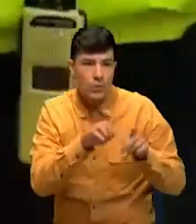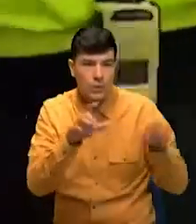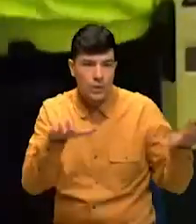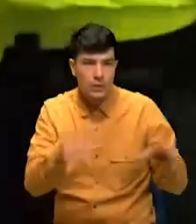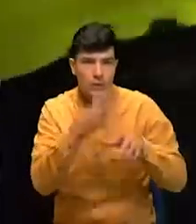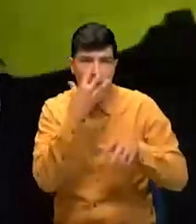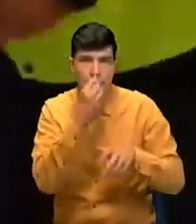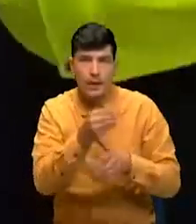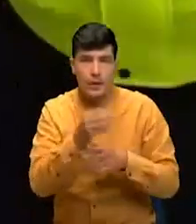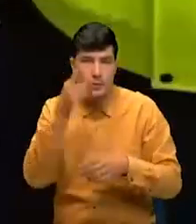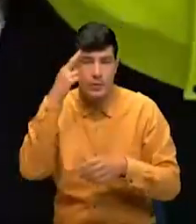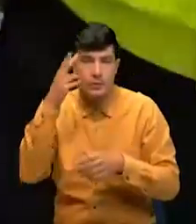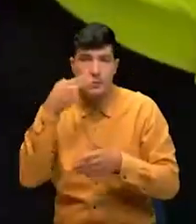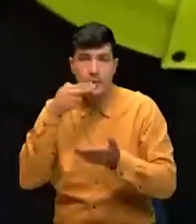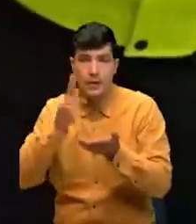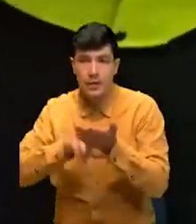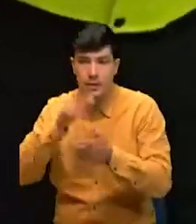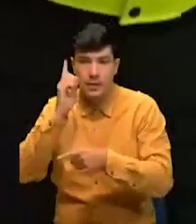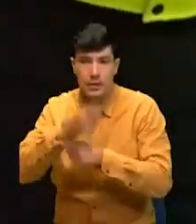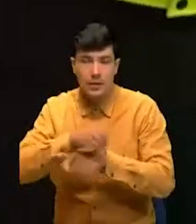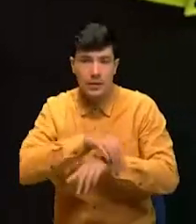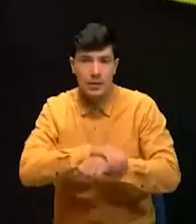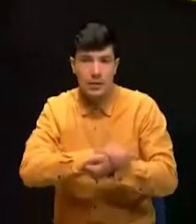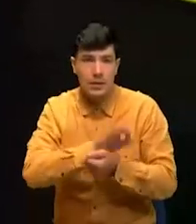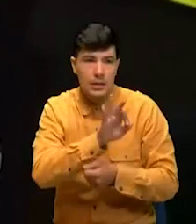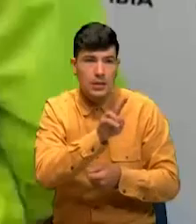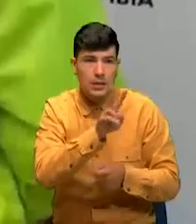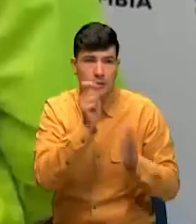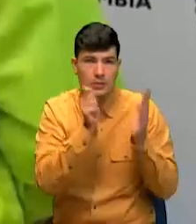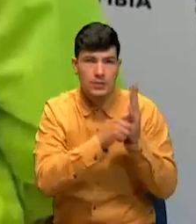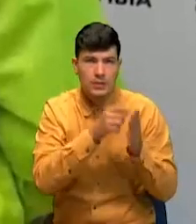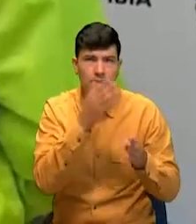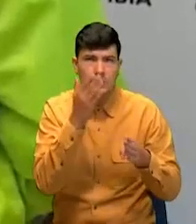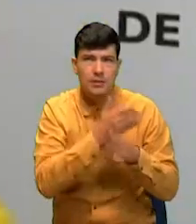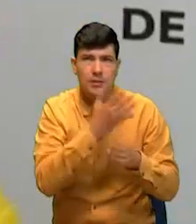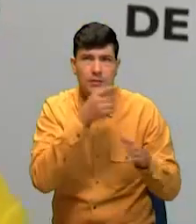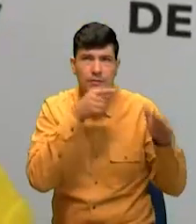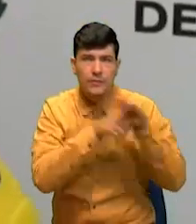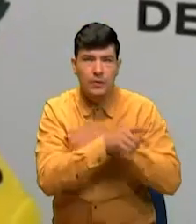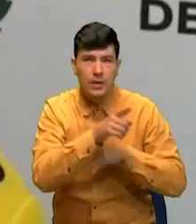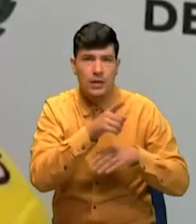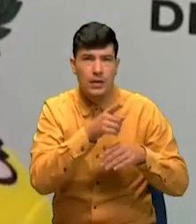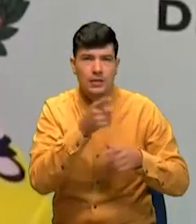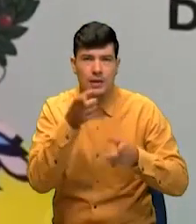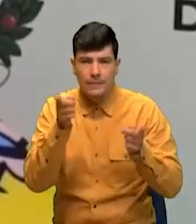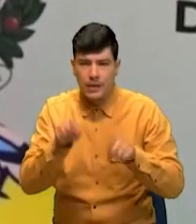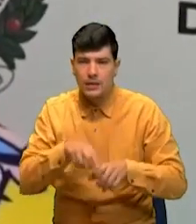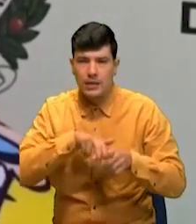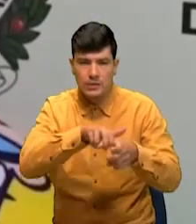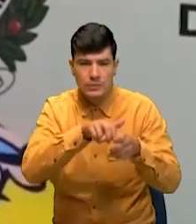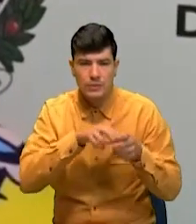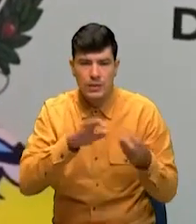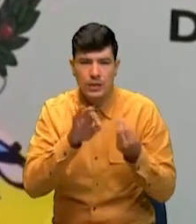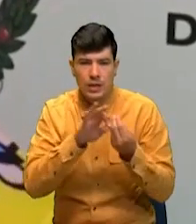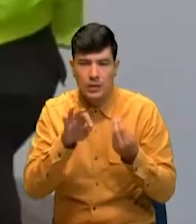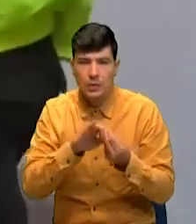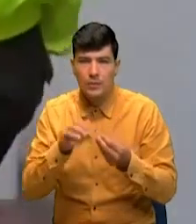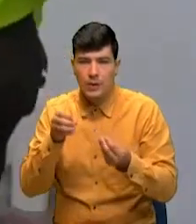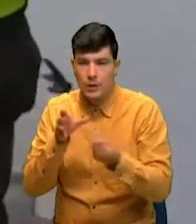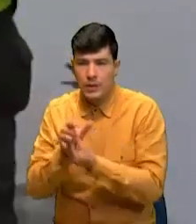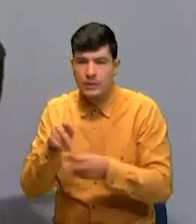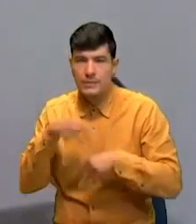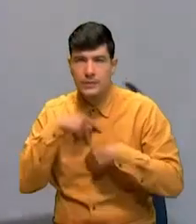órdenes judiciales treinta y dos anotaciones por delitos como fuga de pesos tráfico de estupefacientes lesiones personales